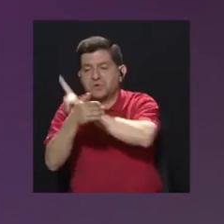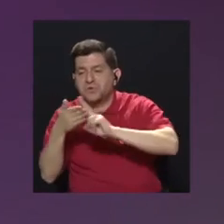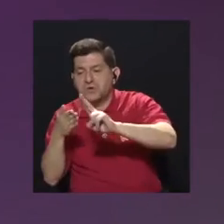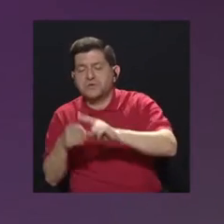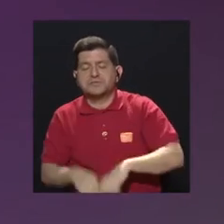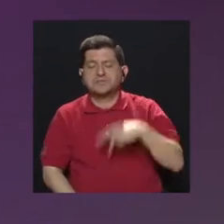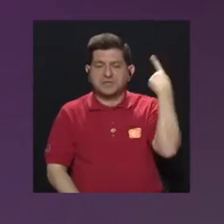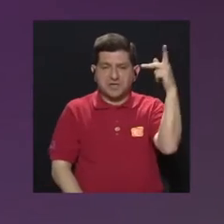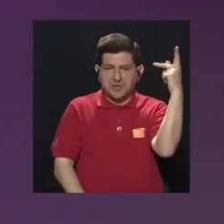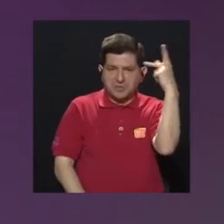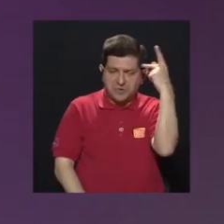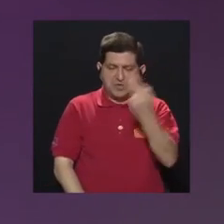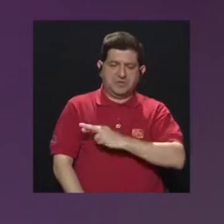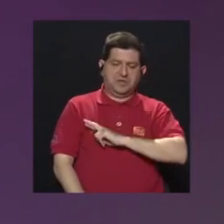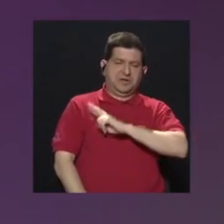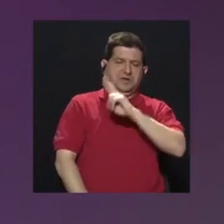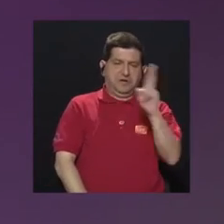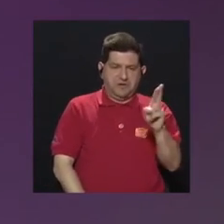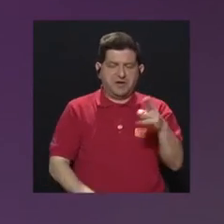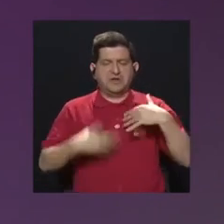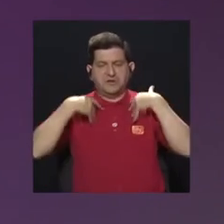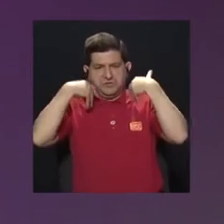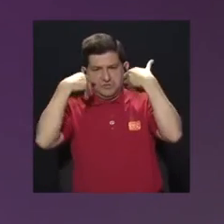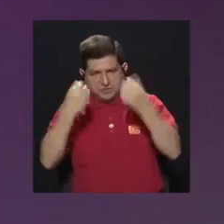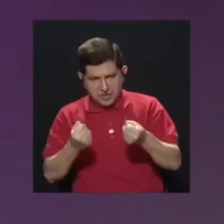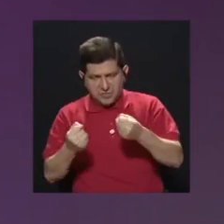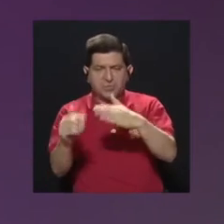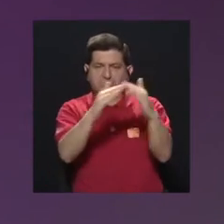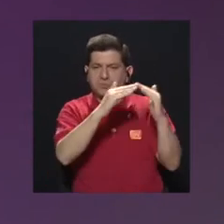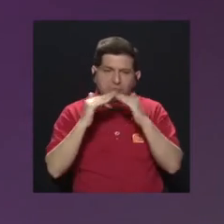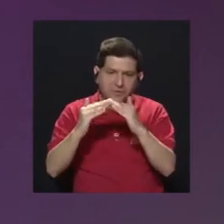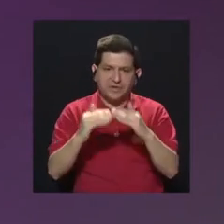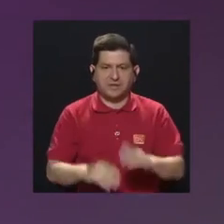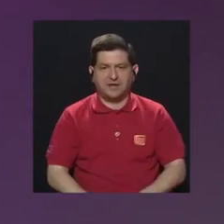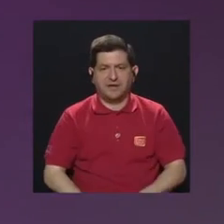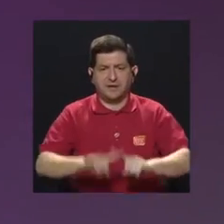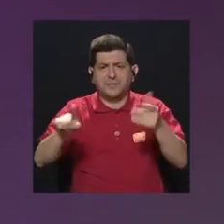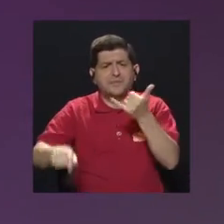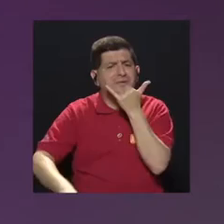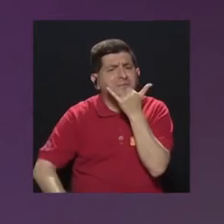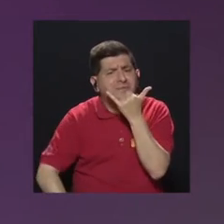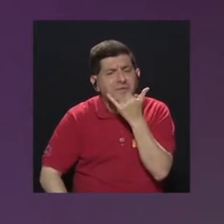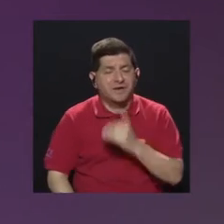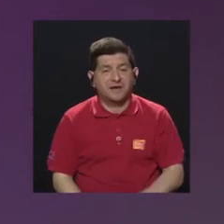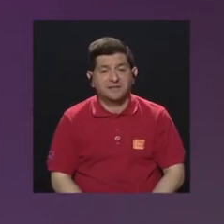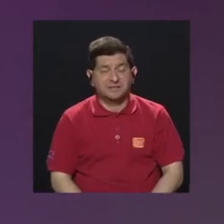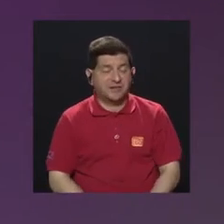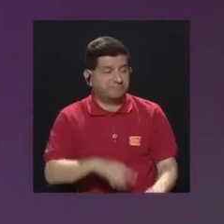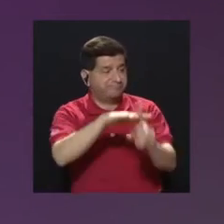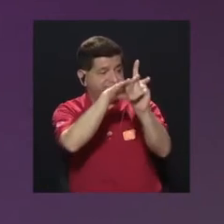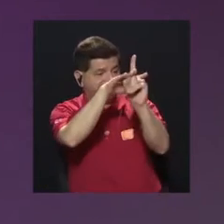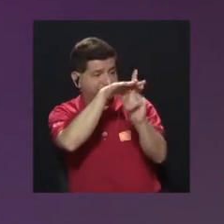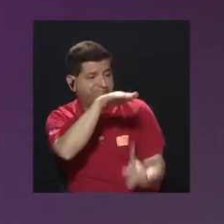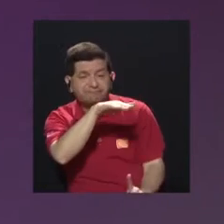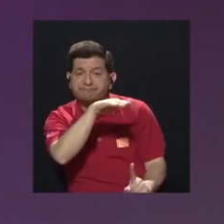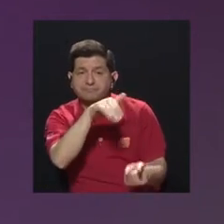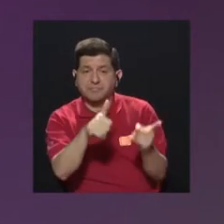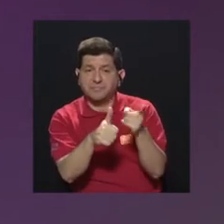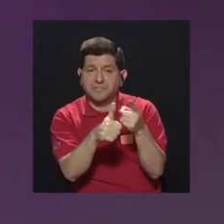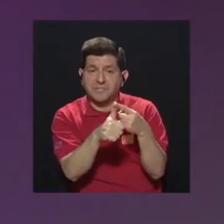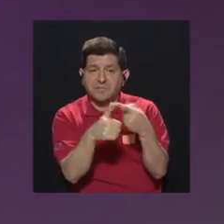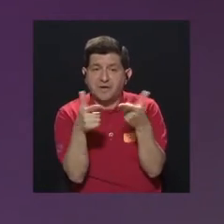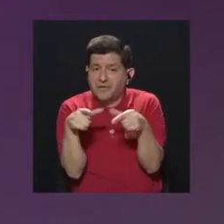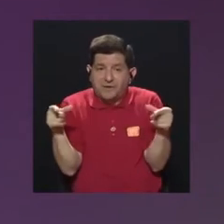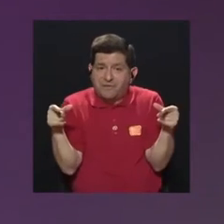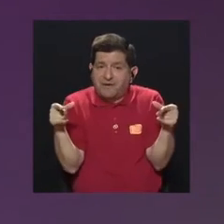política religiosa de salud la vida comunitaria el asunto es que estamos invisibilizadas para empezar desde el